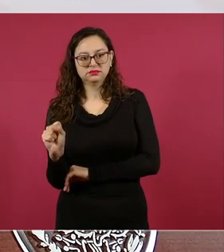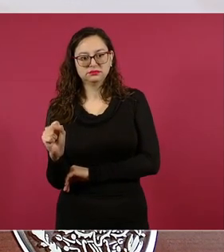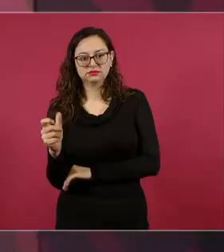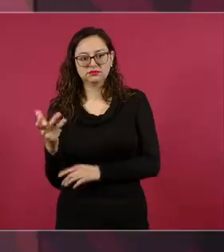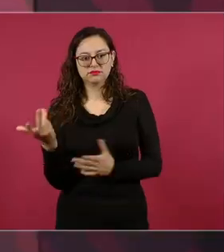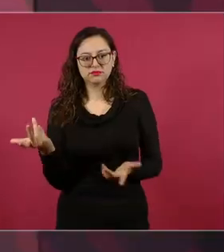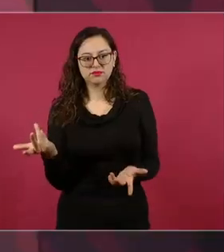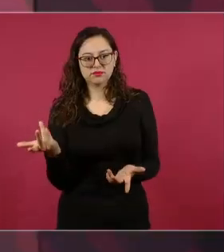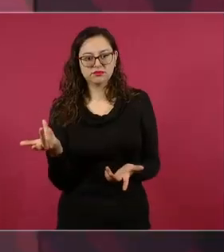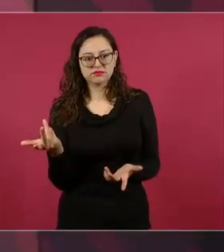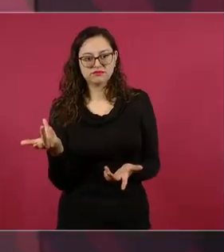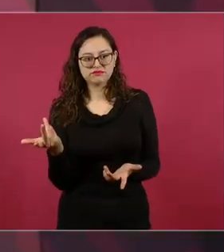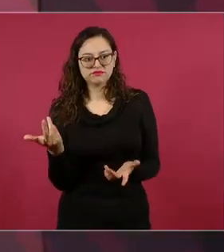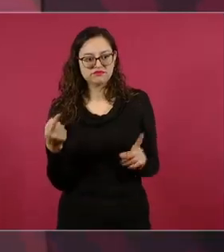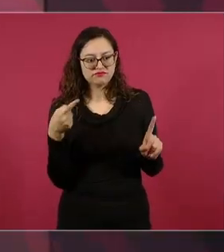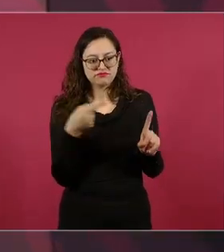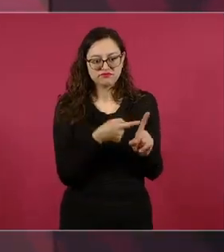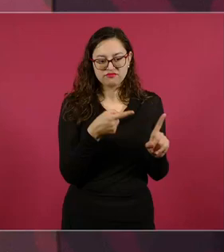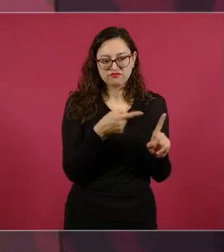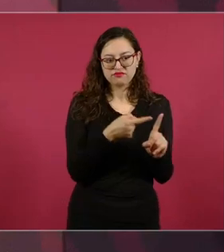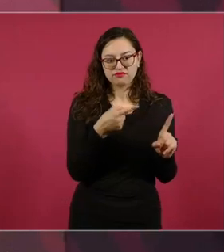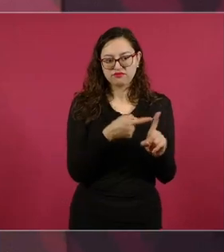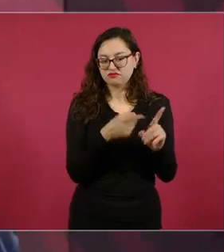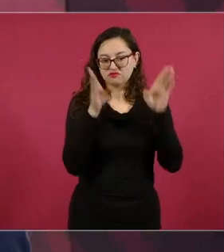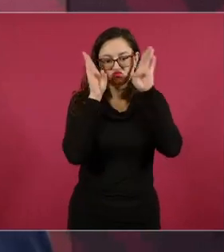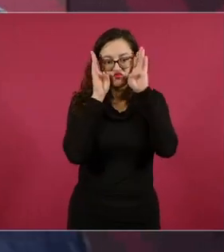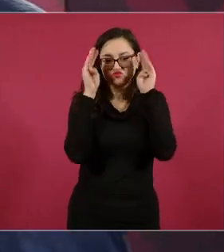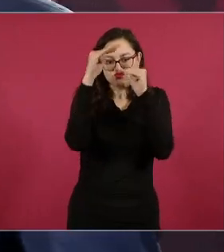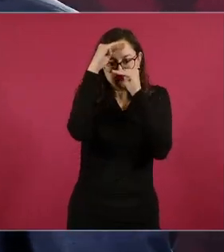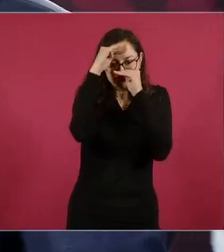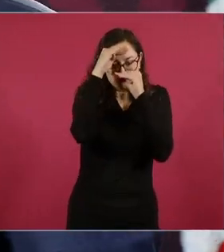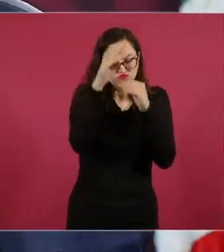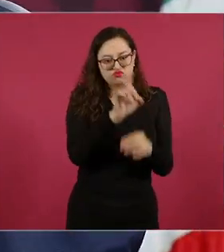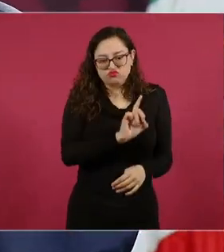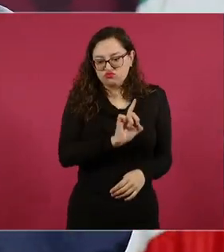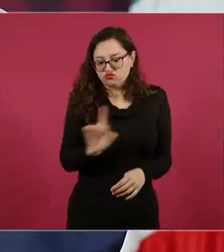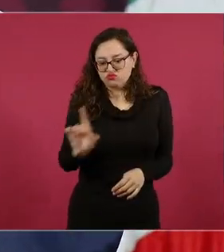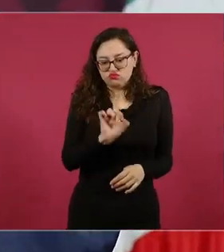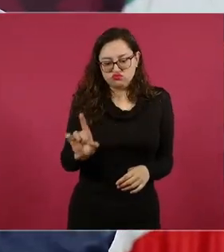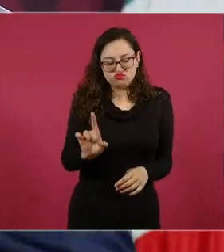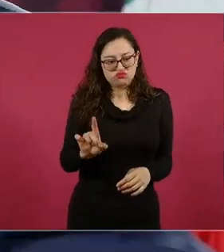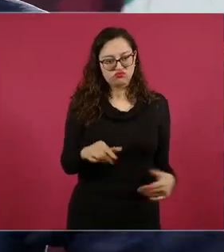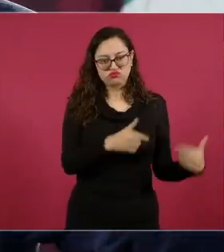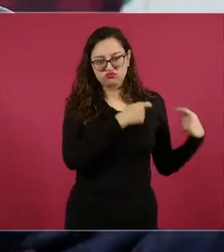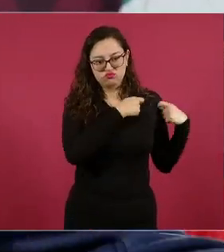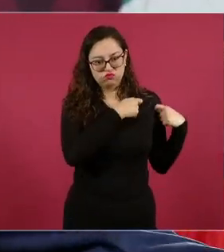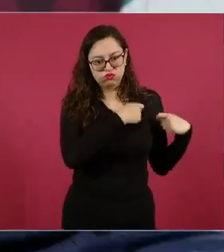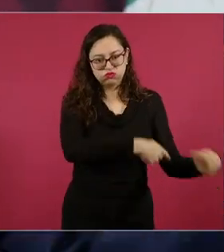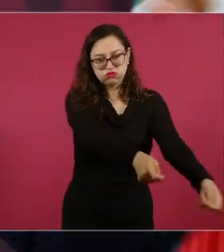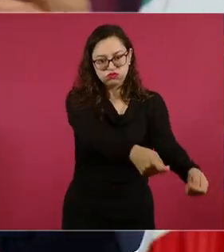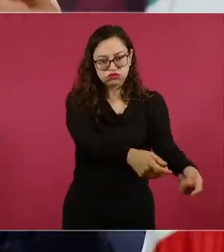Es partidario del conservadurismo. Por eso